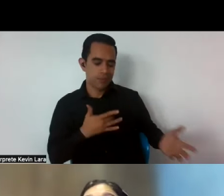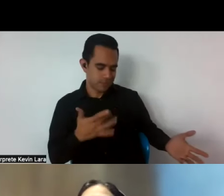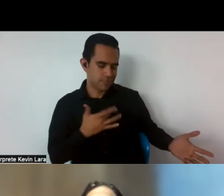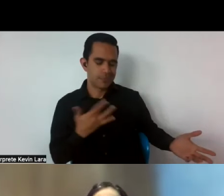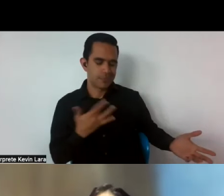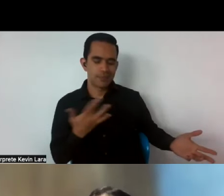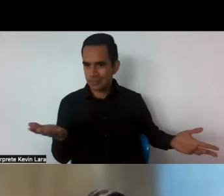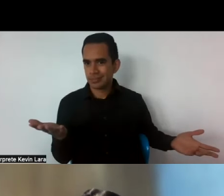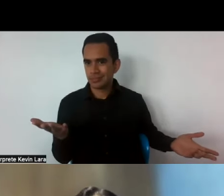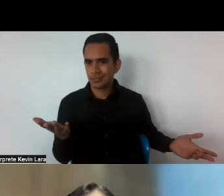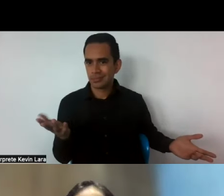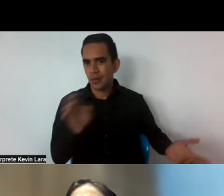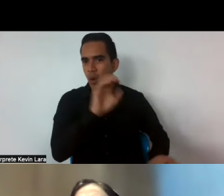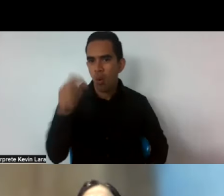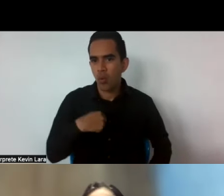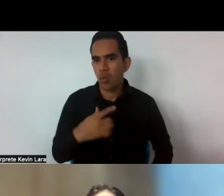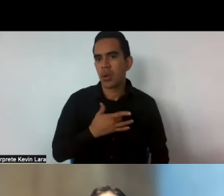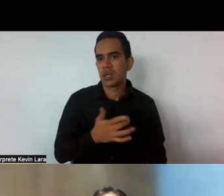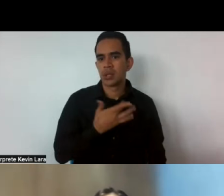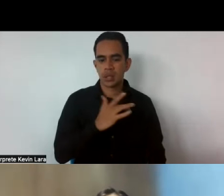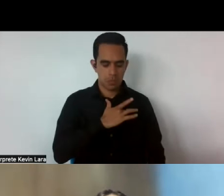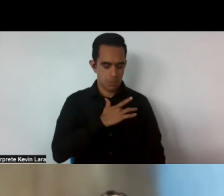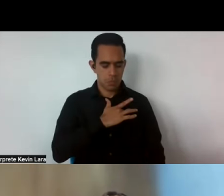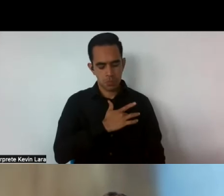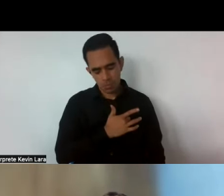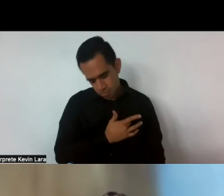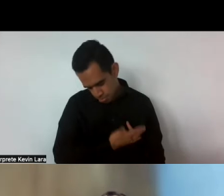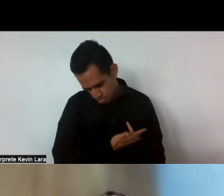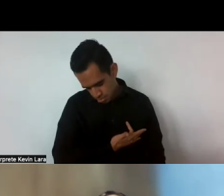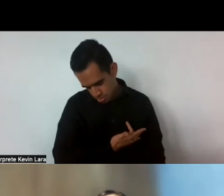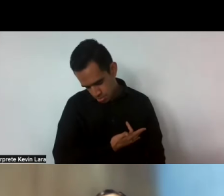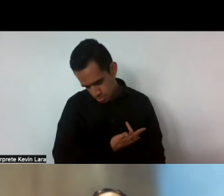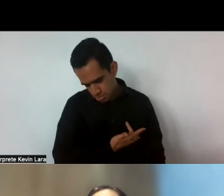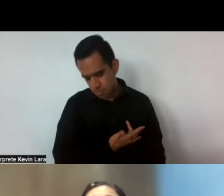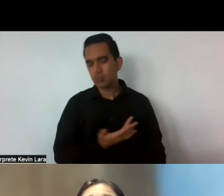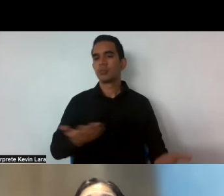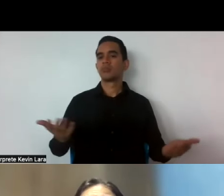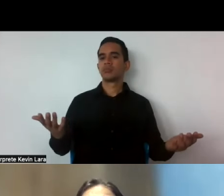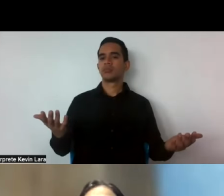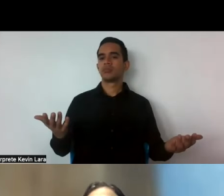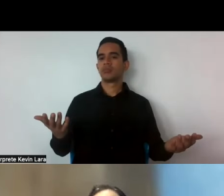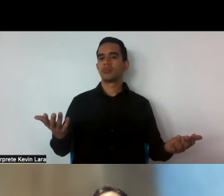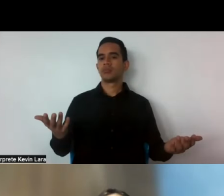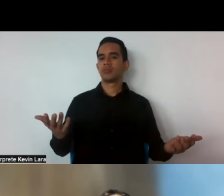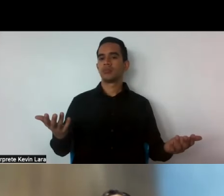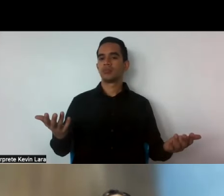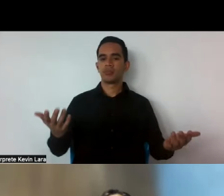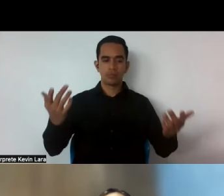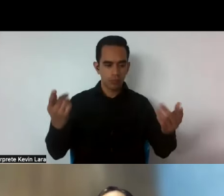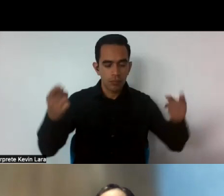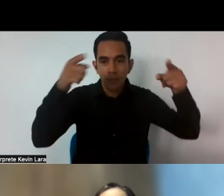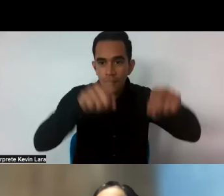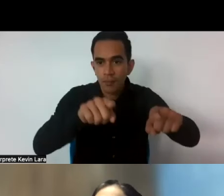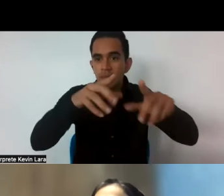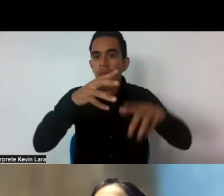siento tristeza. Sucedió un evento desafortunado. Algo externo está pasando